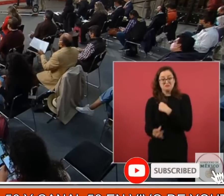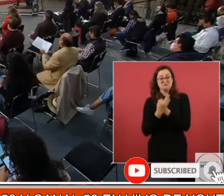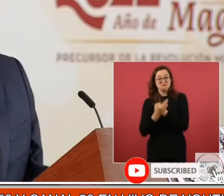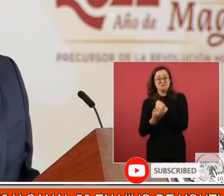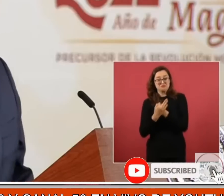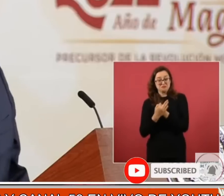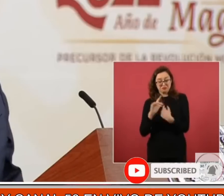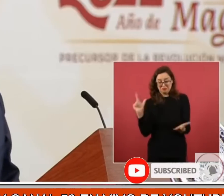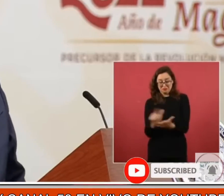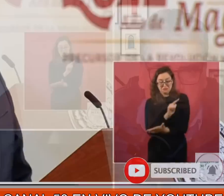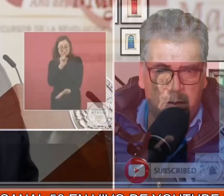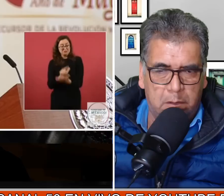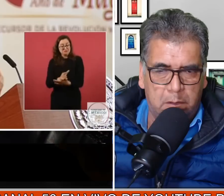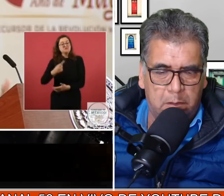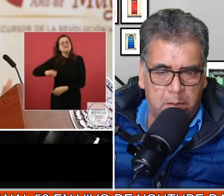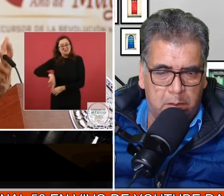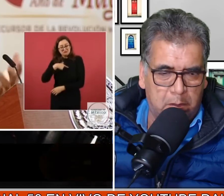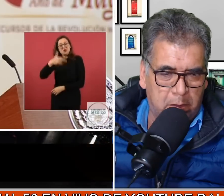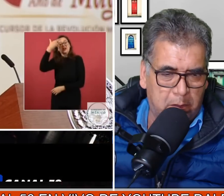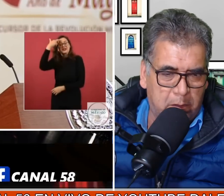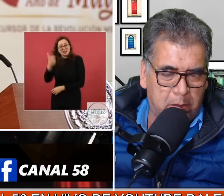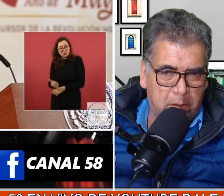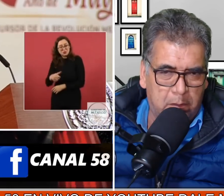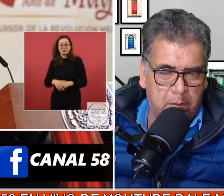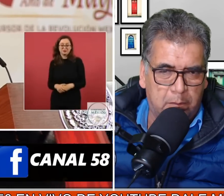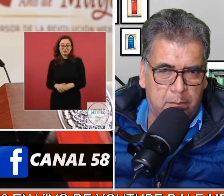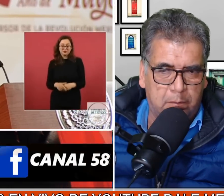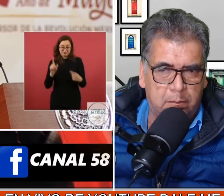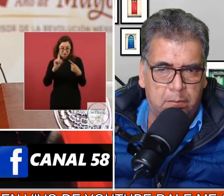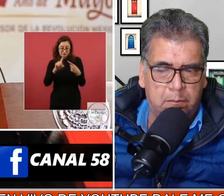nos conviene, y no solo es México,